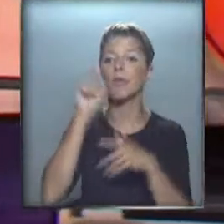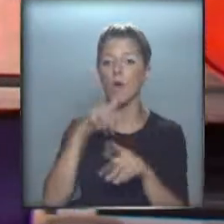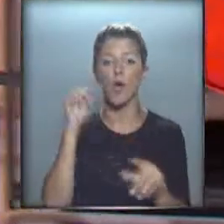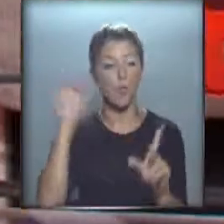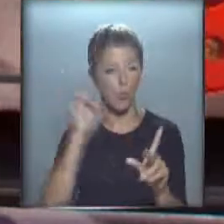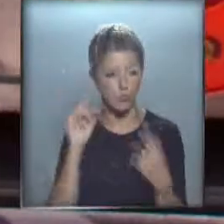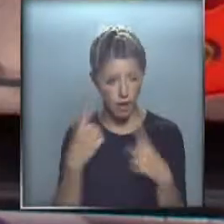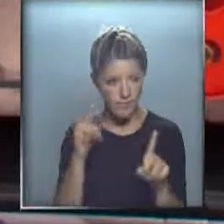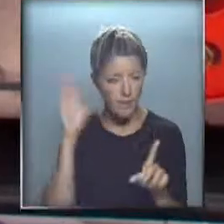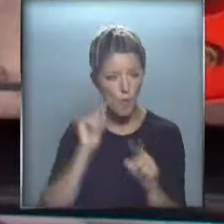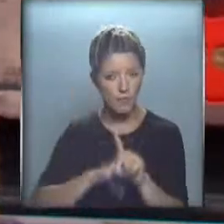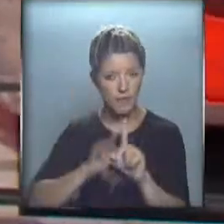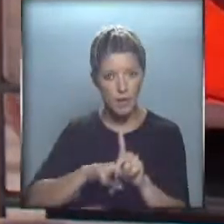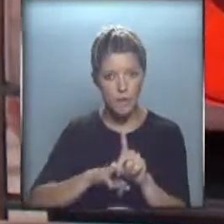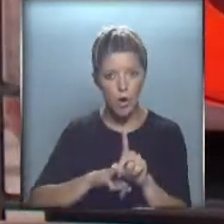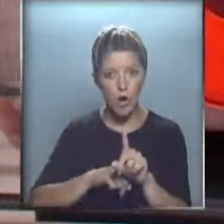en YouTube y demás. Shazam se llama,